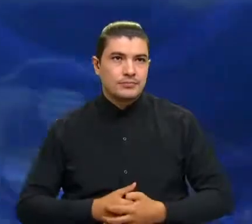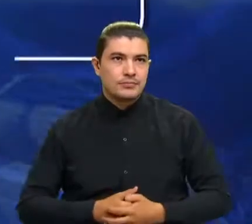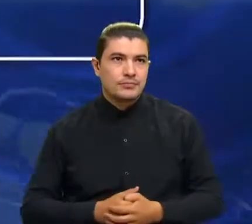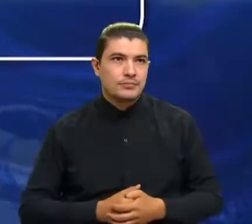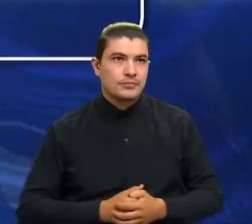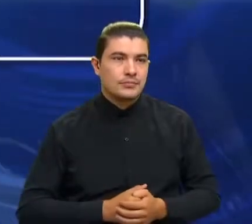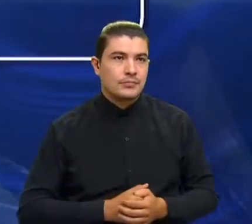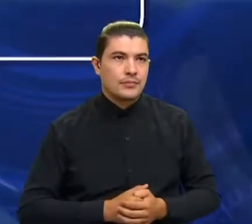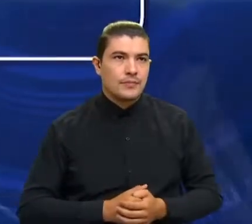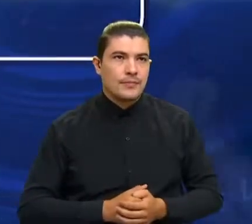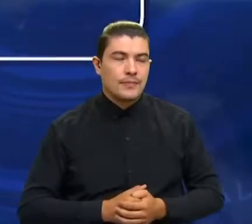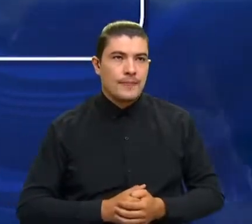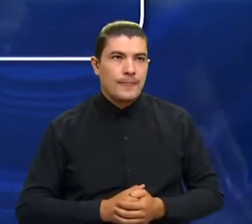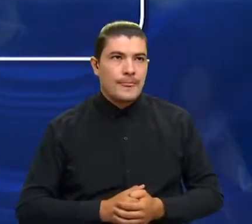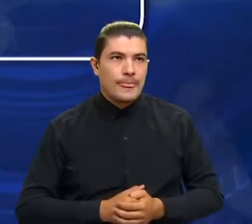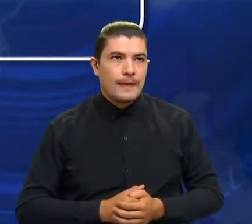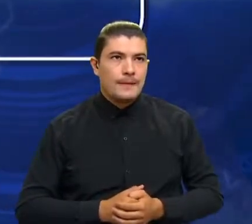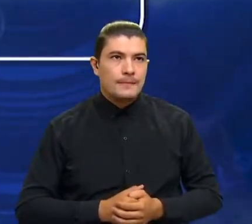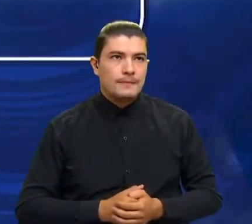carcelario.